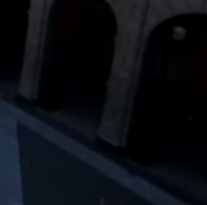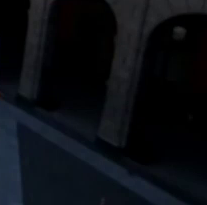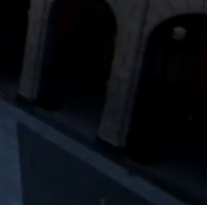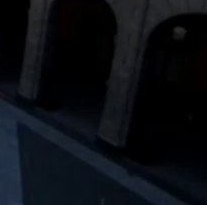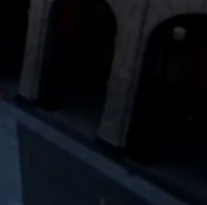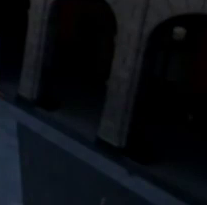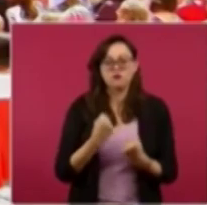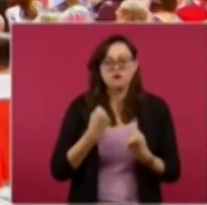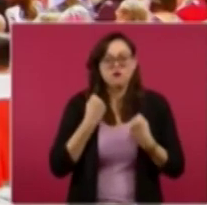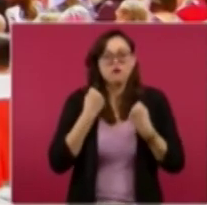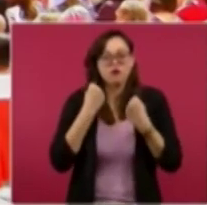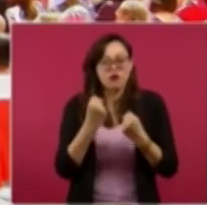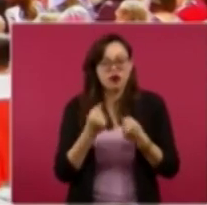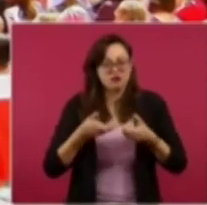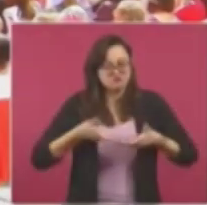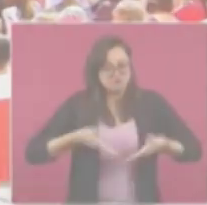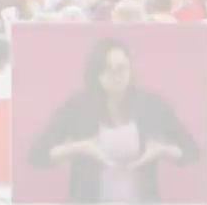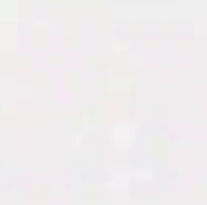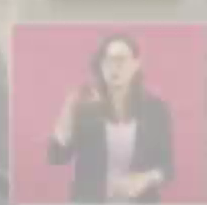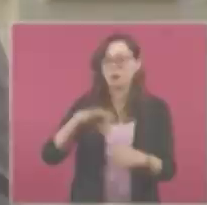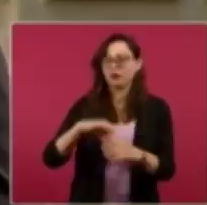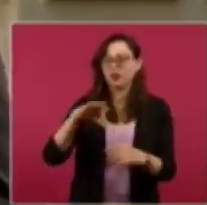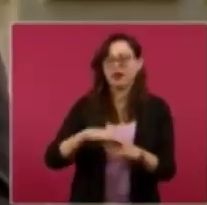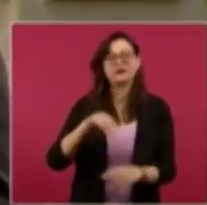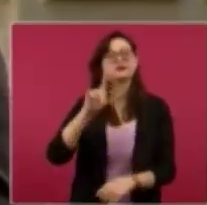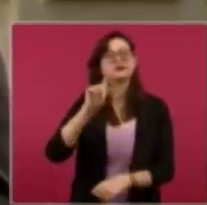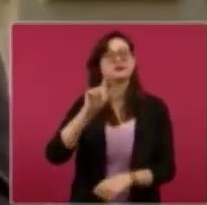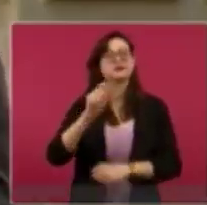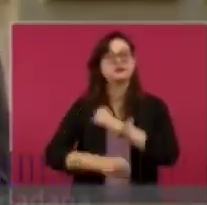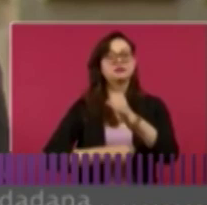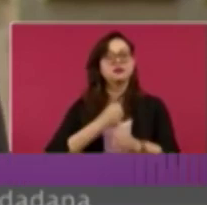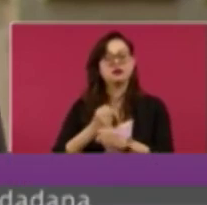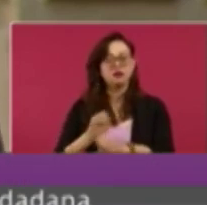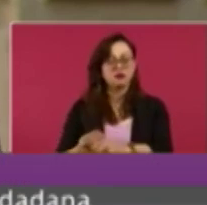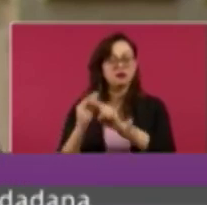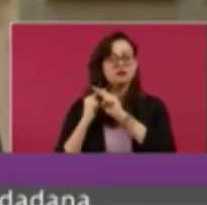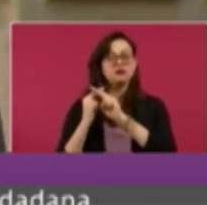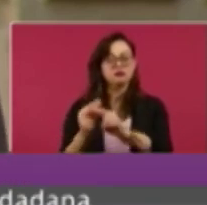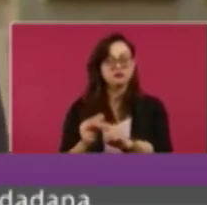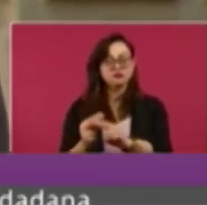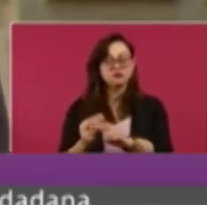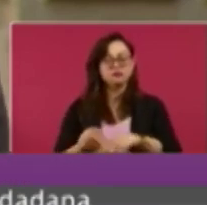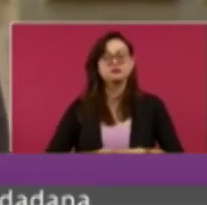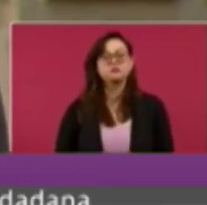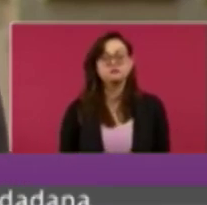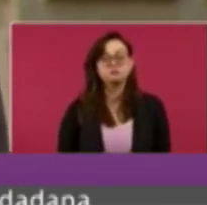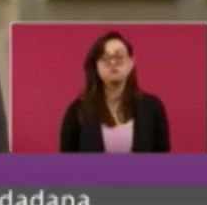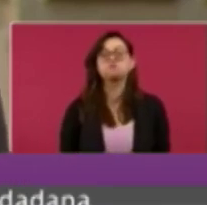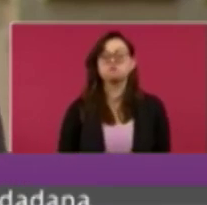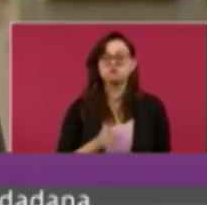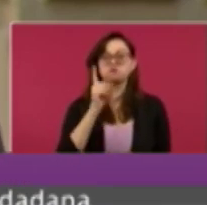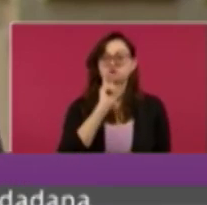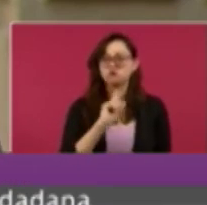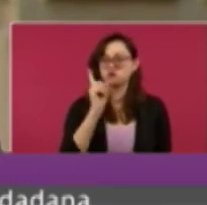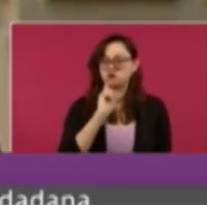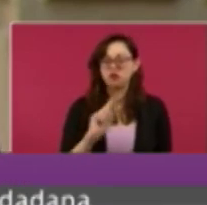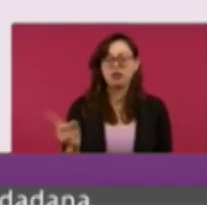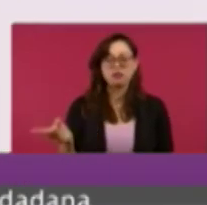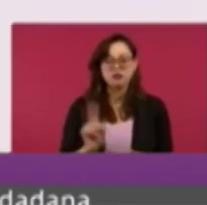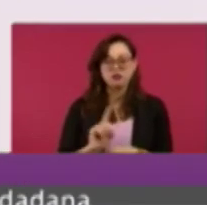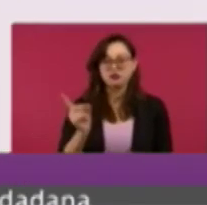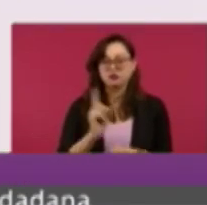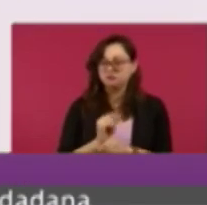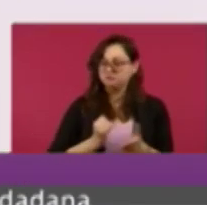los 70 años del sufragio de las mujeres en México. Vamos a celebrar que las mujeres tomamos decisiones todos los días